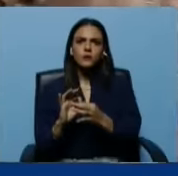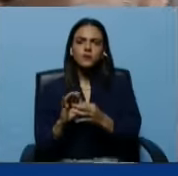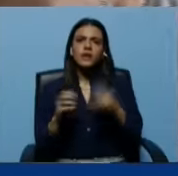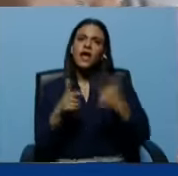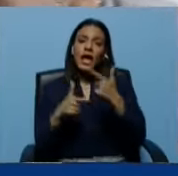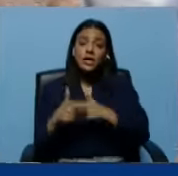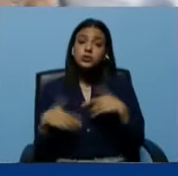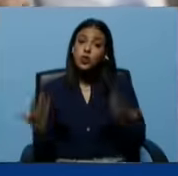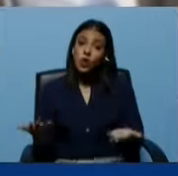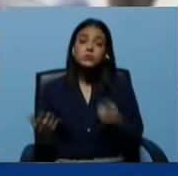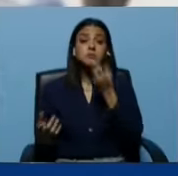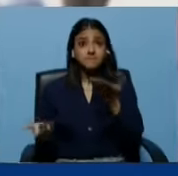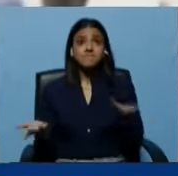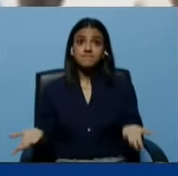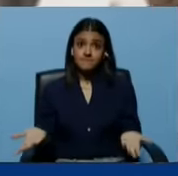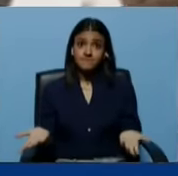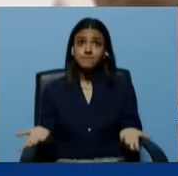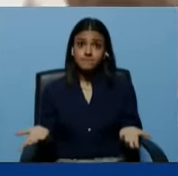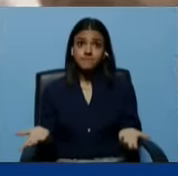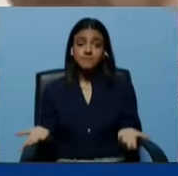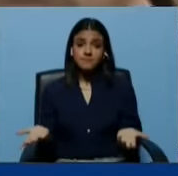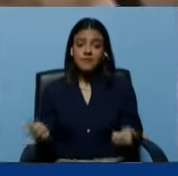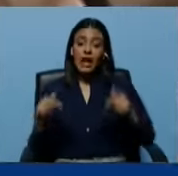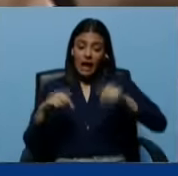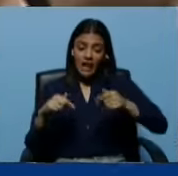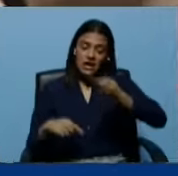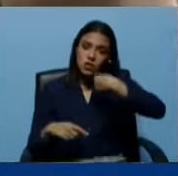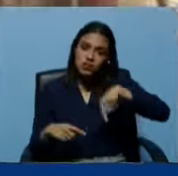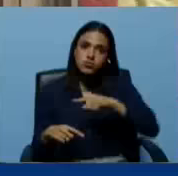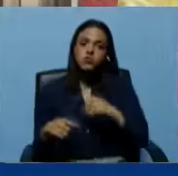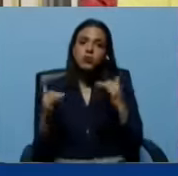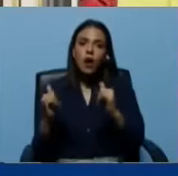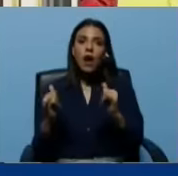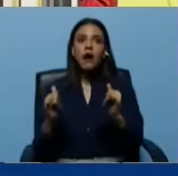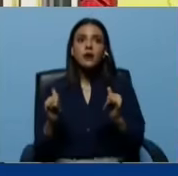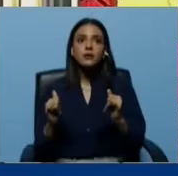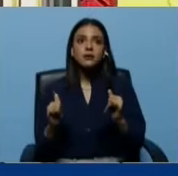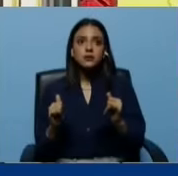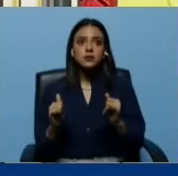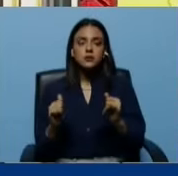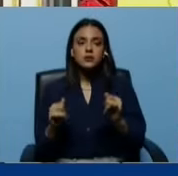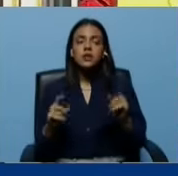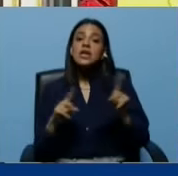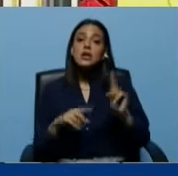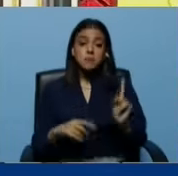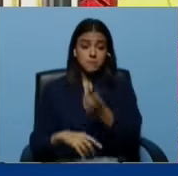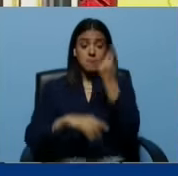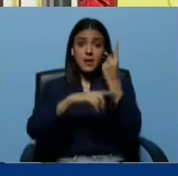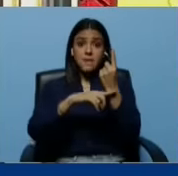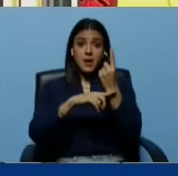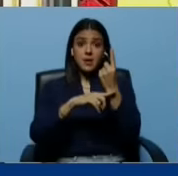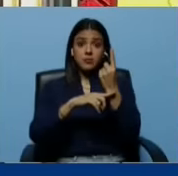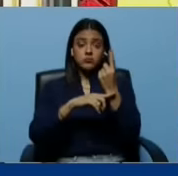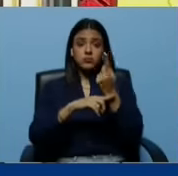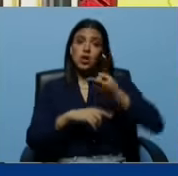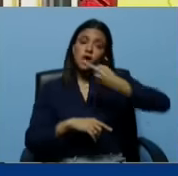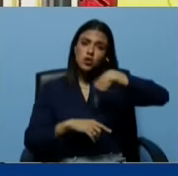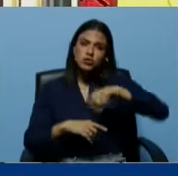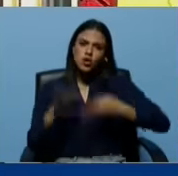Entonces, bueno, aquí tenemos, en primer lugar,